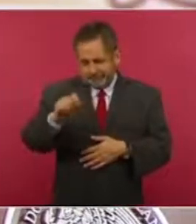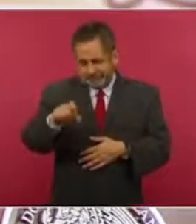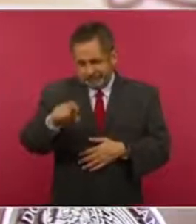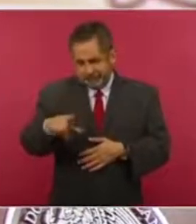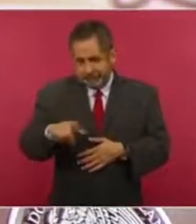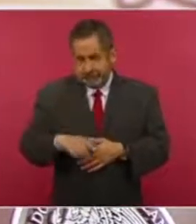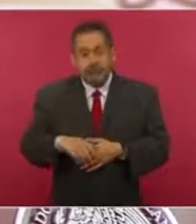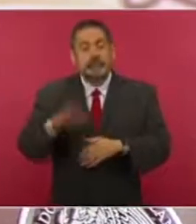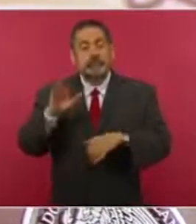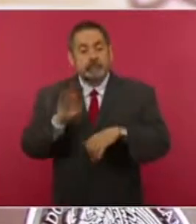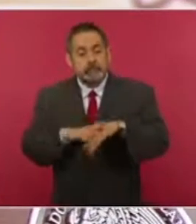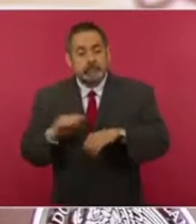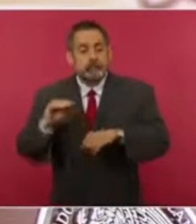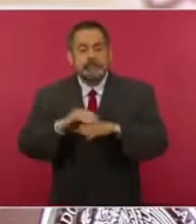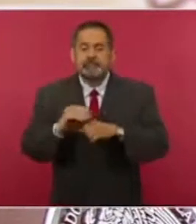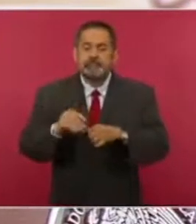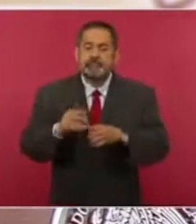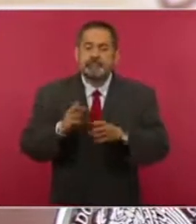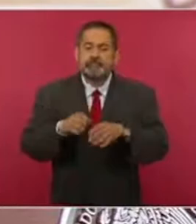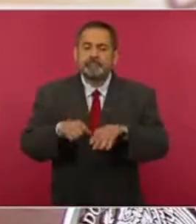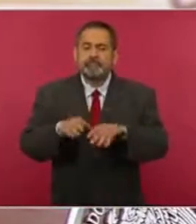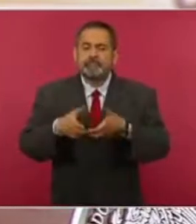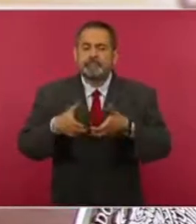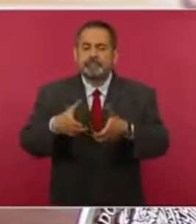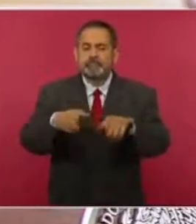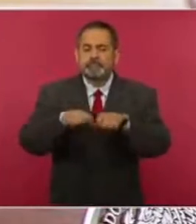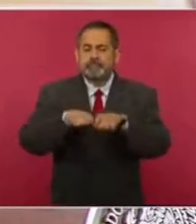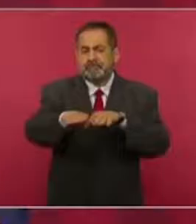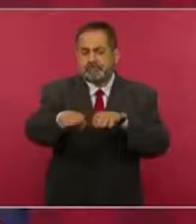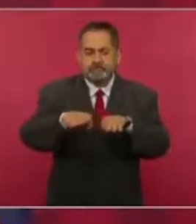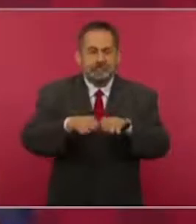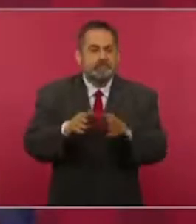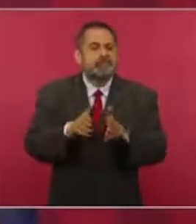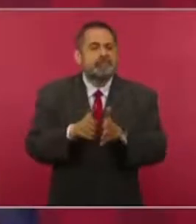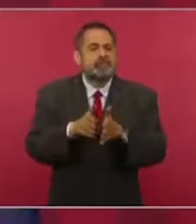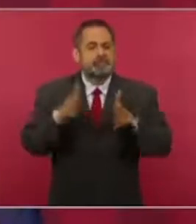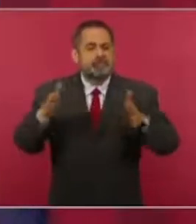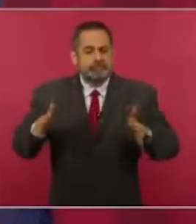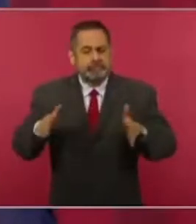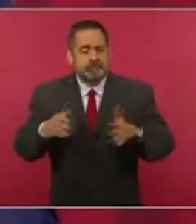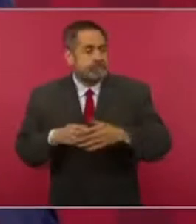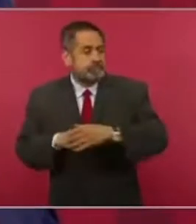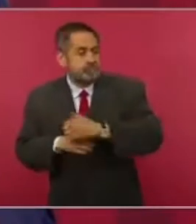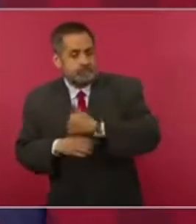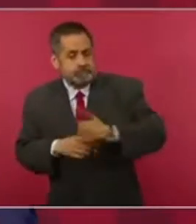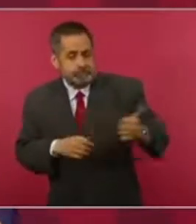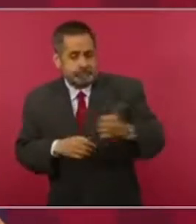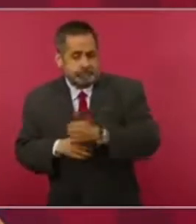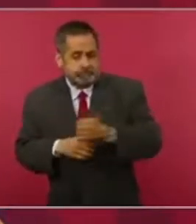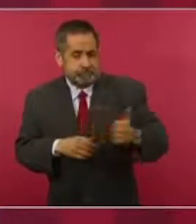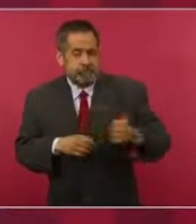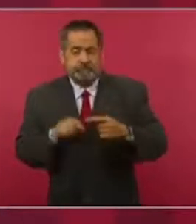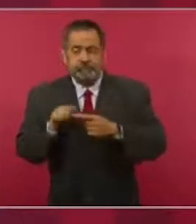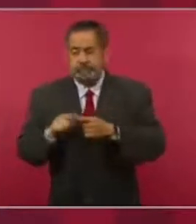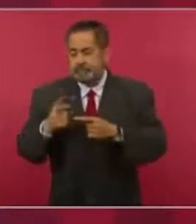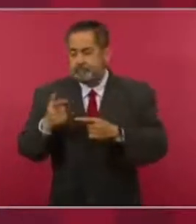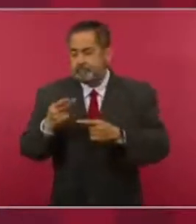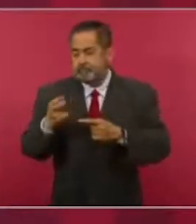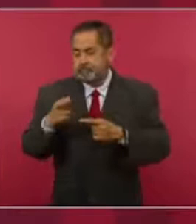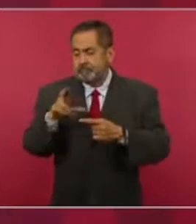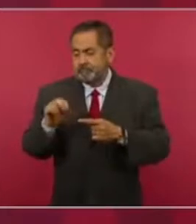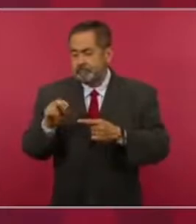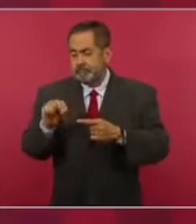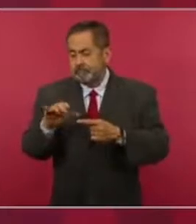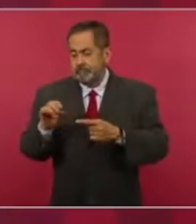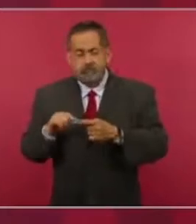la ampliación del camino de Guerrero Negro hasta, creo que,